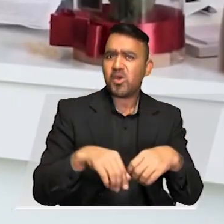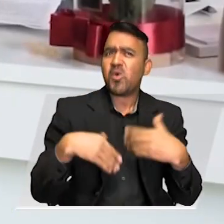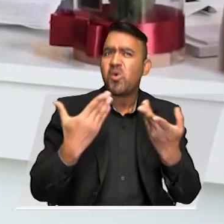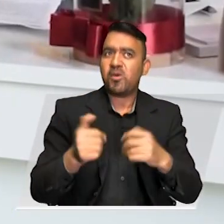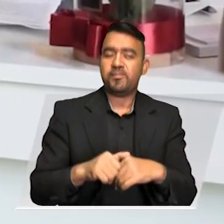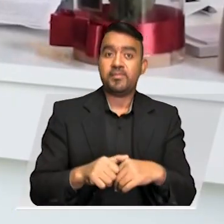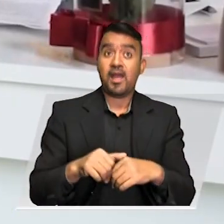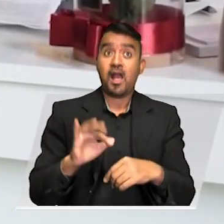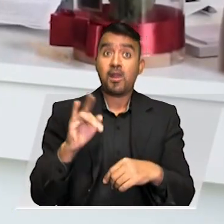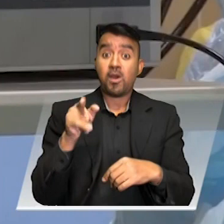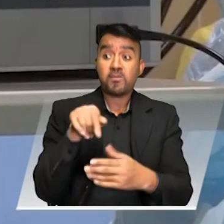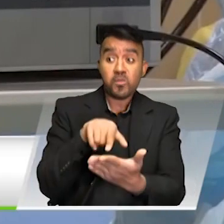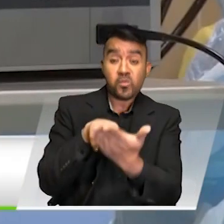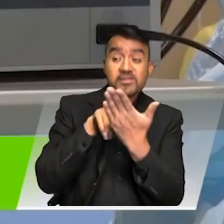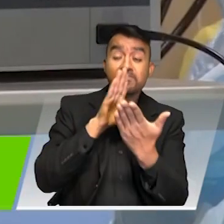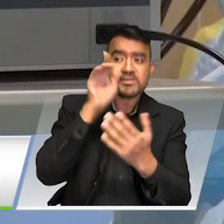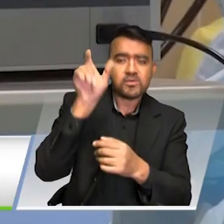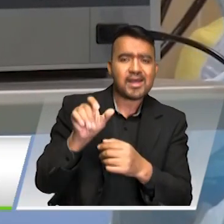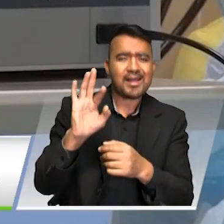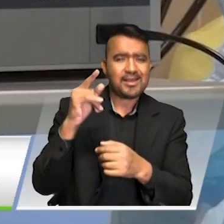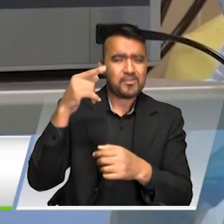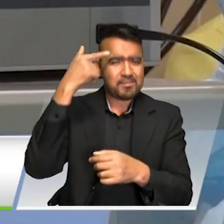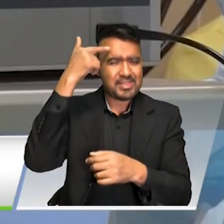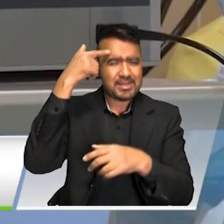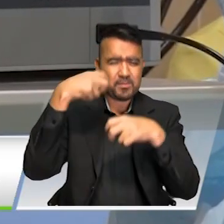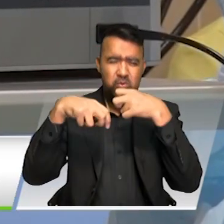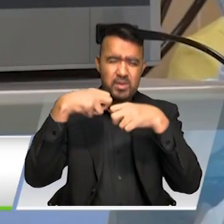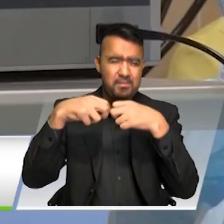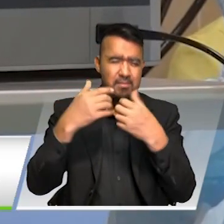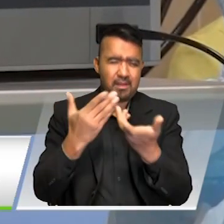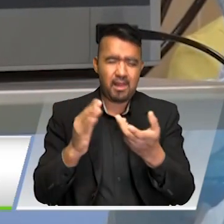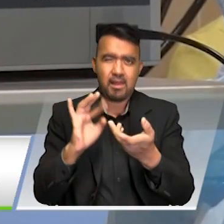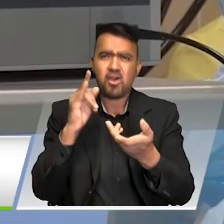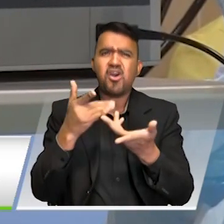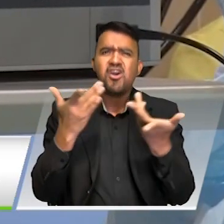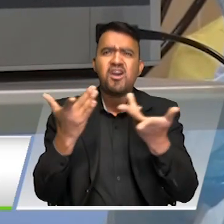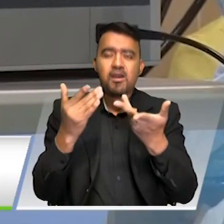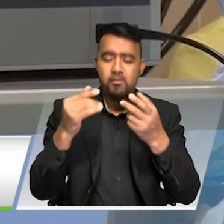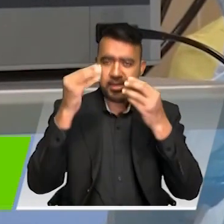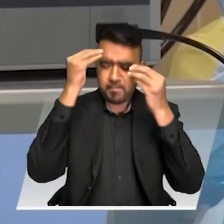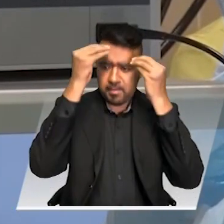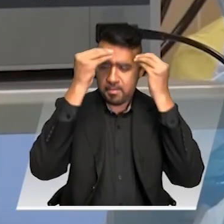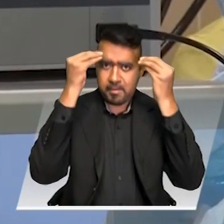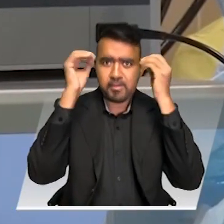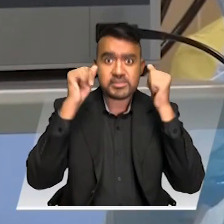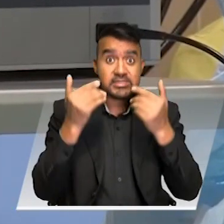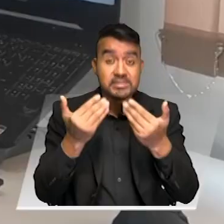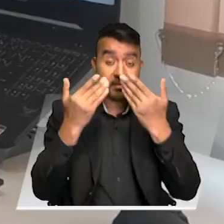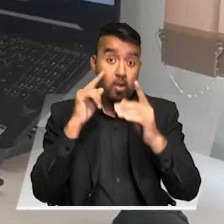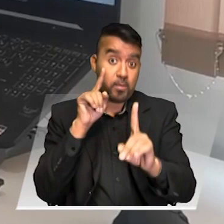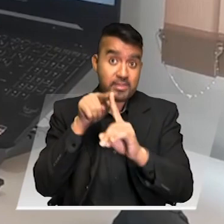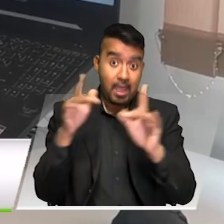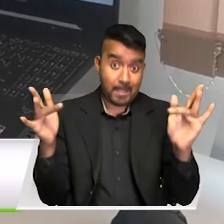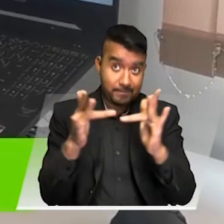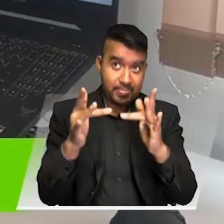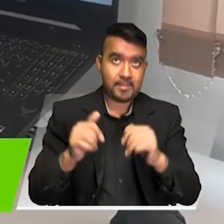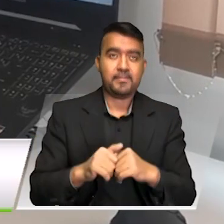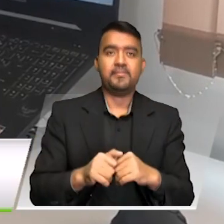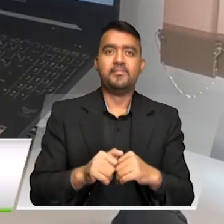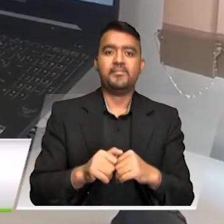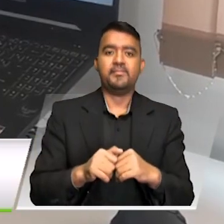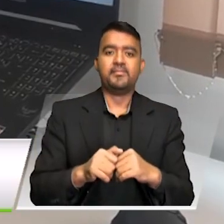de pacientes con trastornos mentales mediante inteligencia artificial. Utilizará modelos de inteligencia artificial para